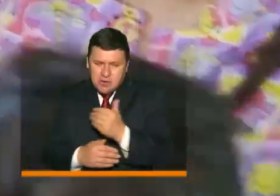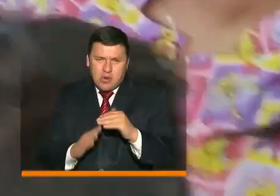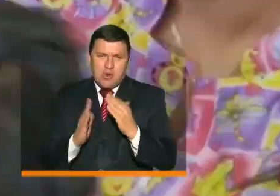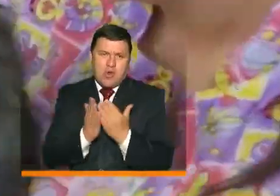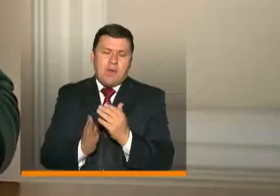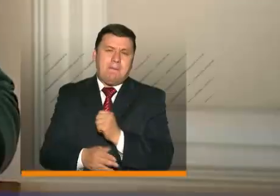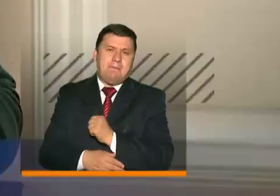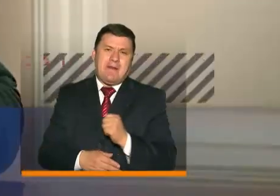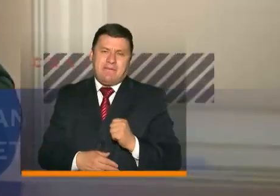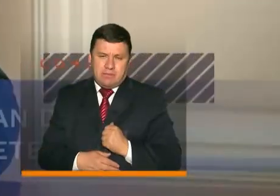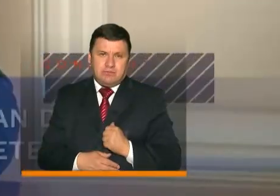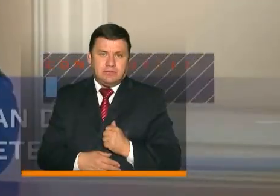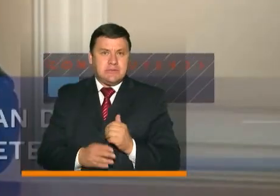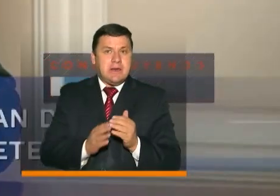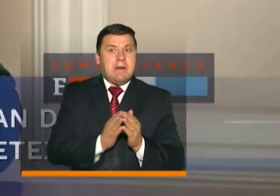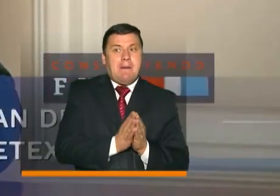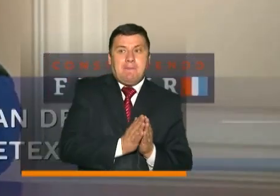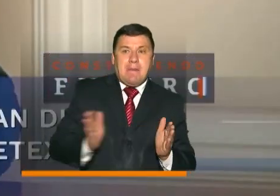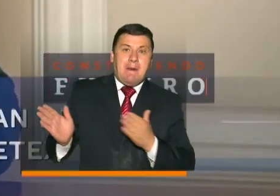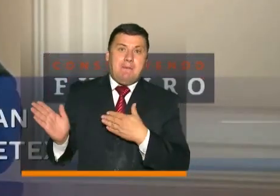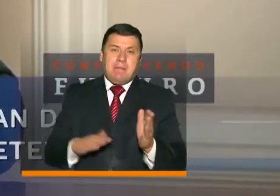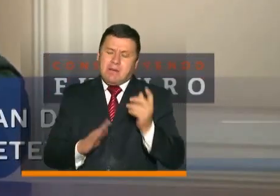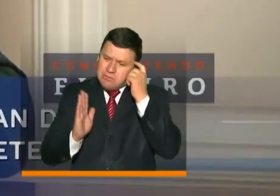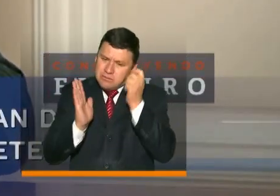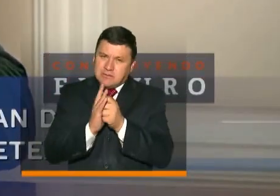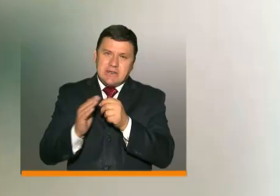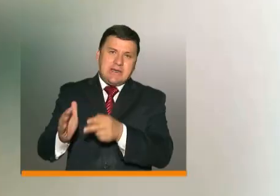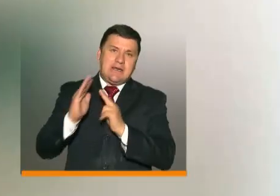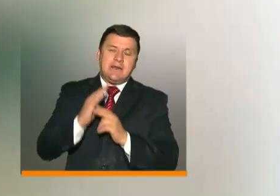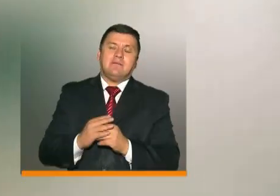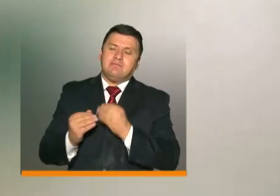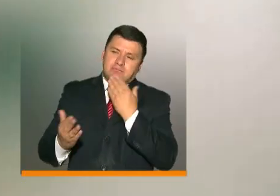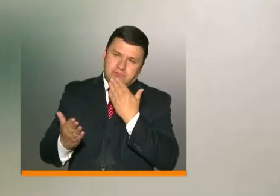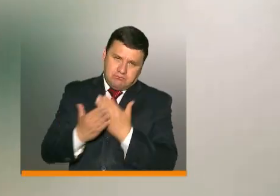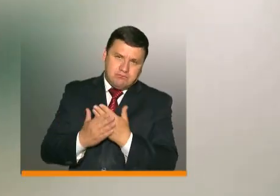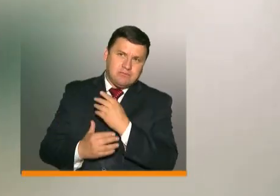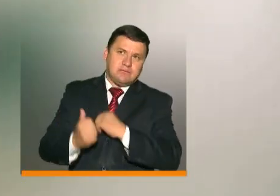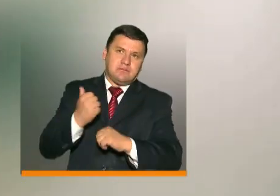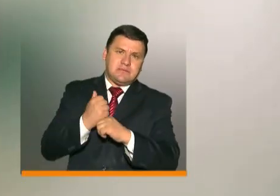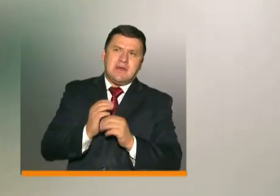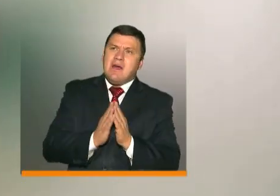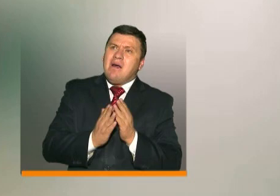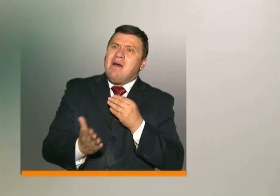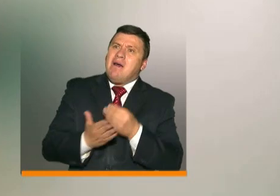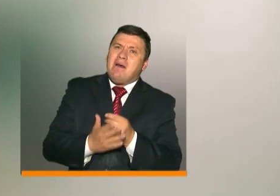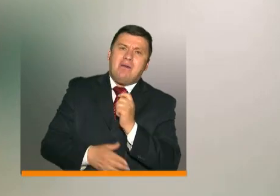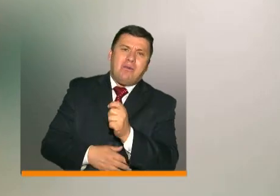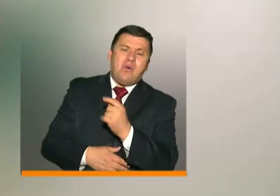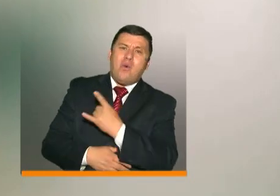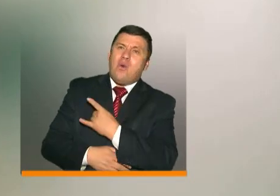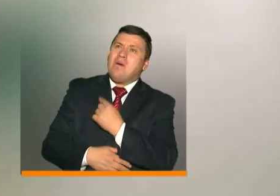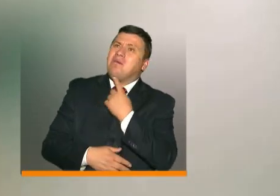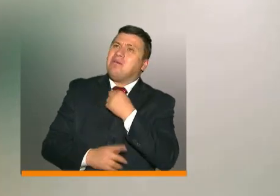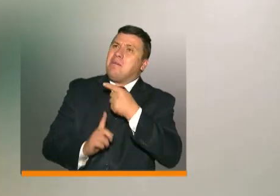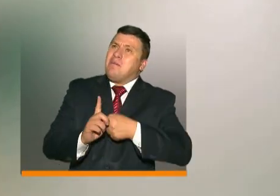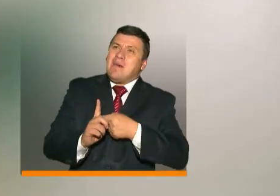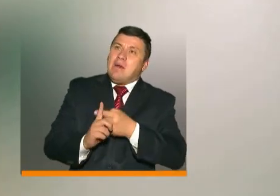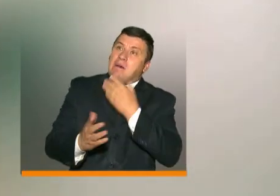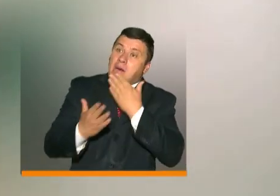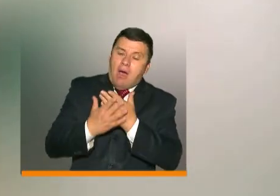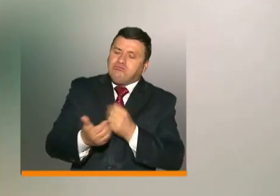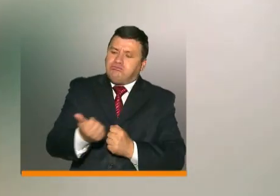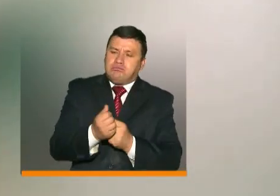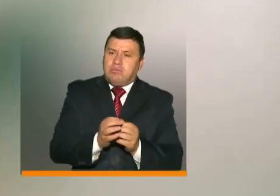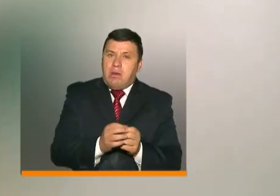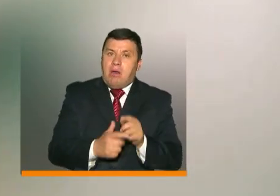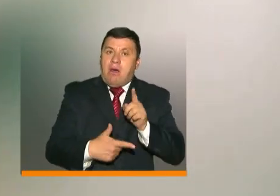colegios privados, la ampliación del plan de alivios y CETEX. Muchas gracias por el aplazamiento de mi cuota mensual de